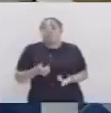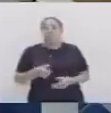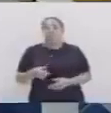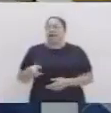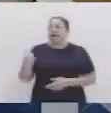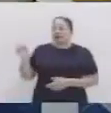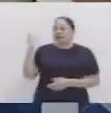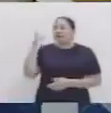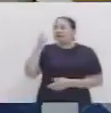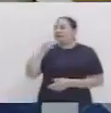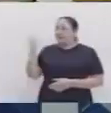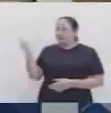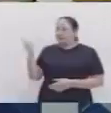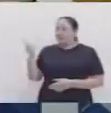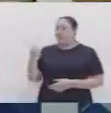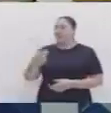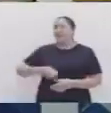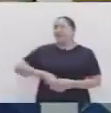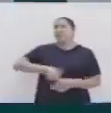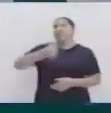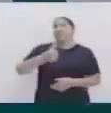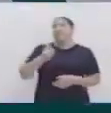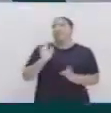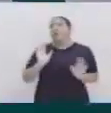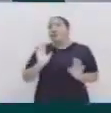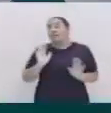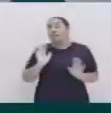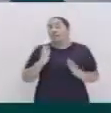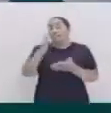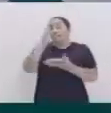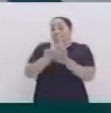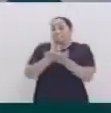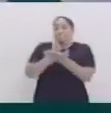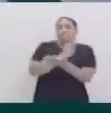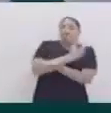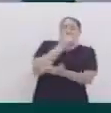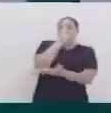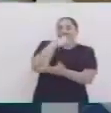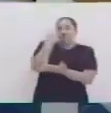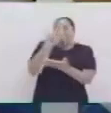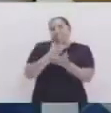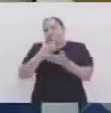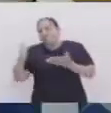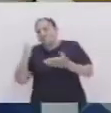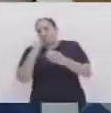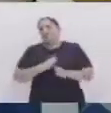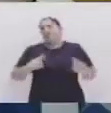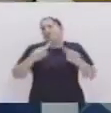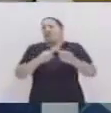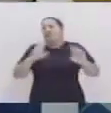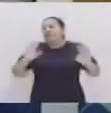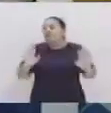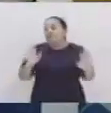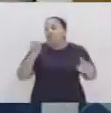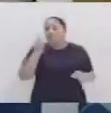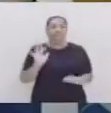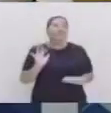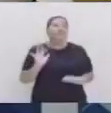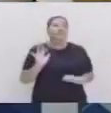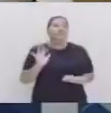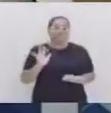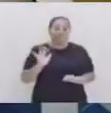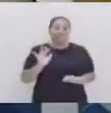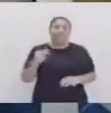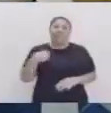si la moneda que yo lance está la mitad de la probabilidad que sea cara o la mitad que sea escudo. Entonces, al